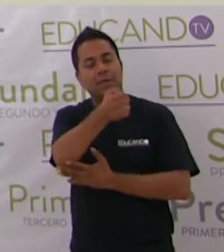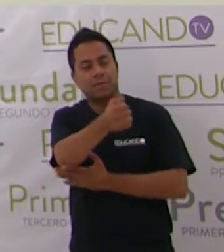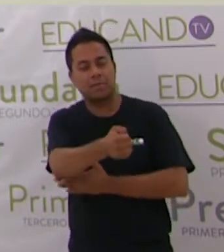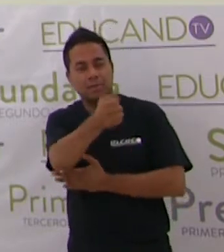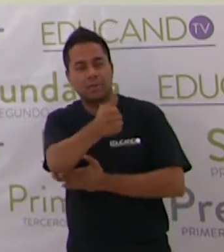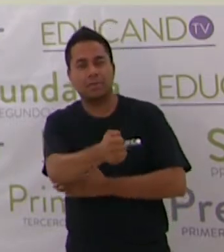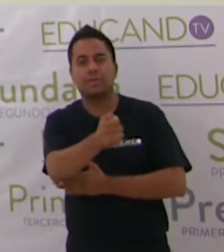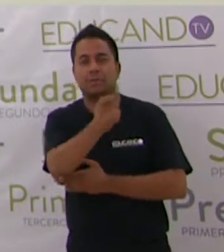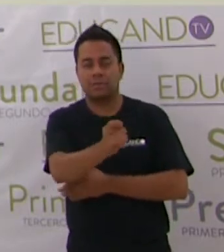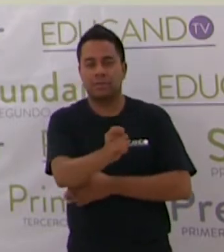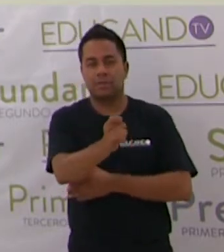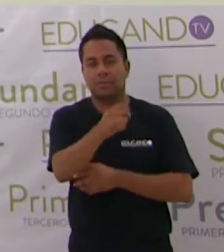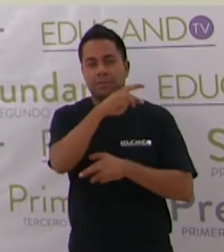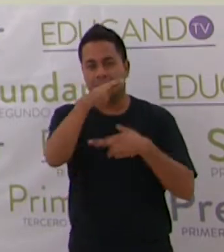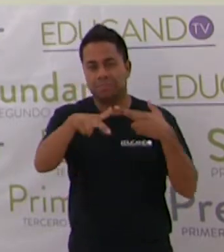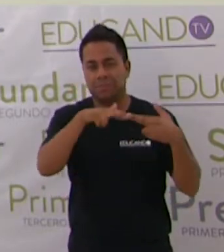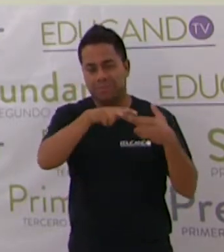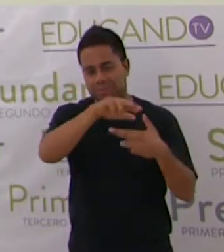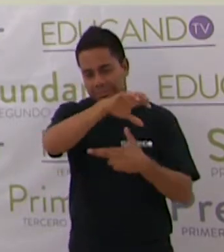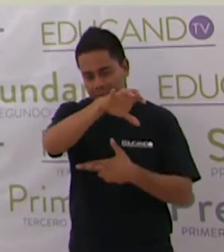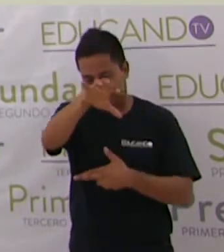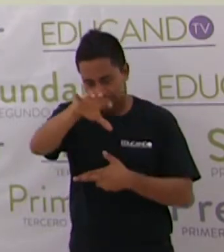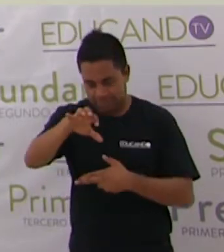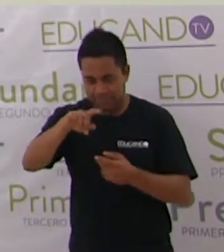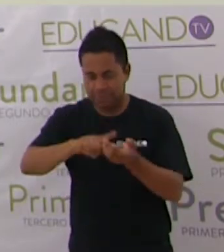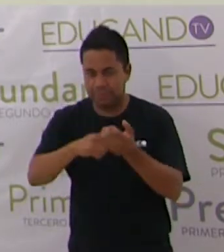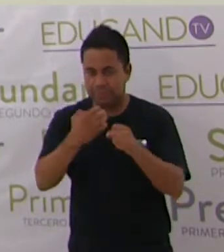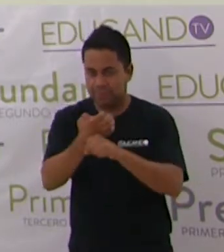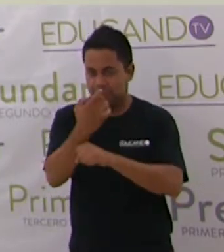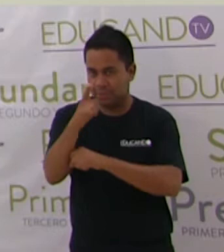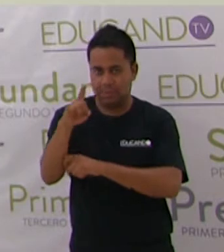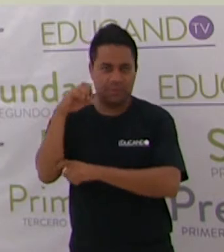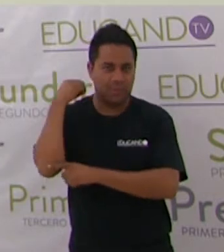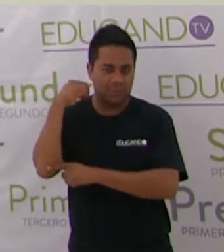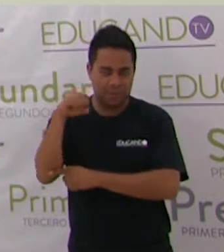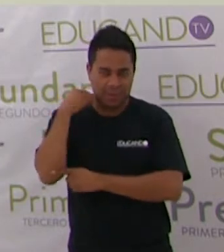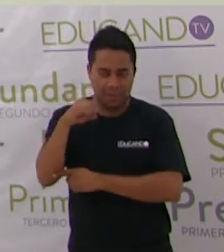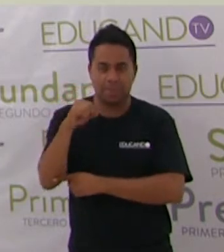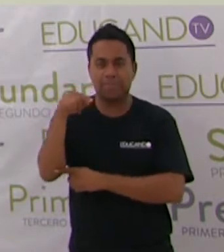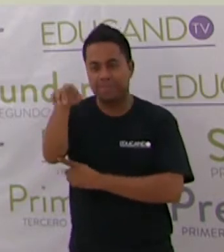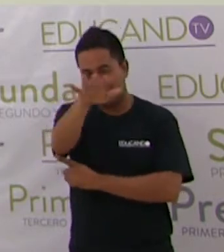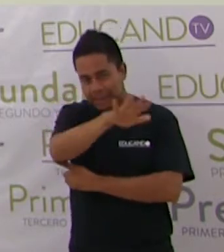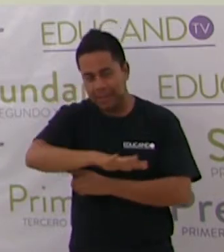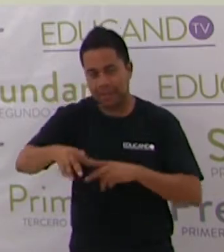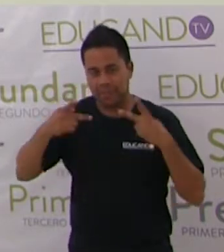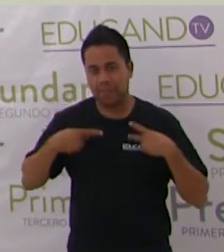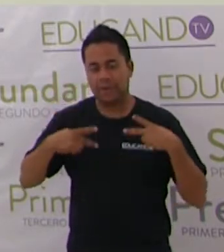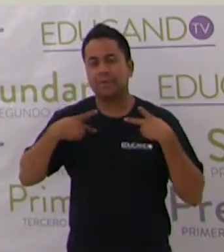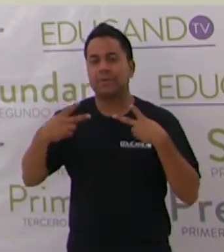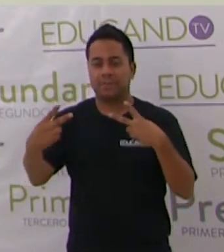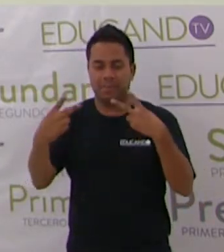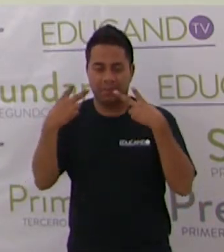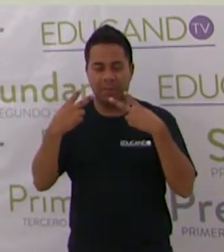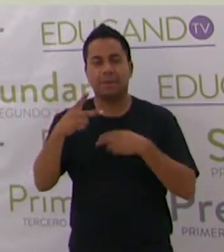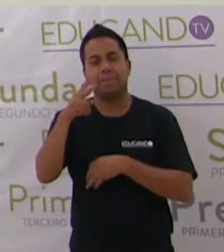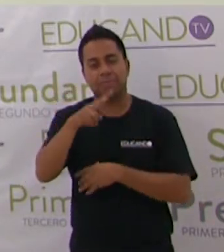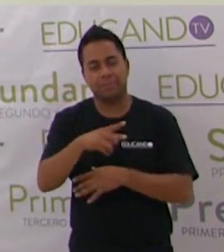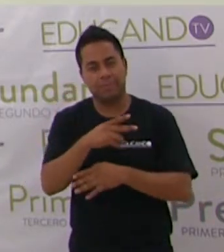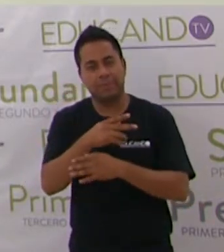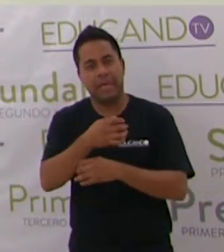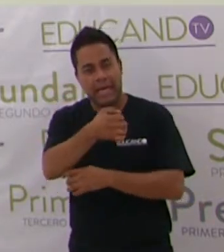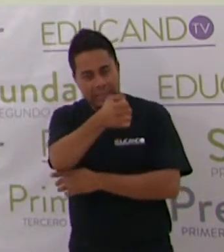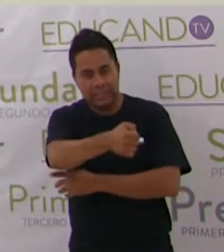a todas las regiones del estado de Oaxaca, de donde nos están viendo. Un grande saludo